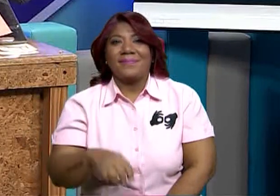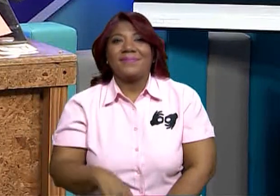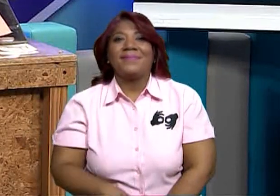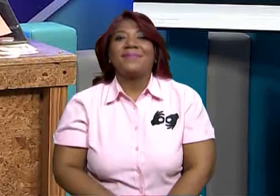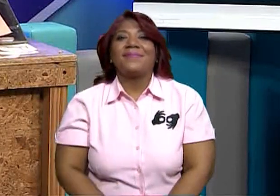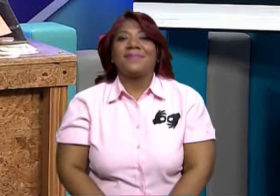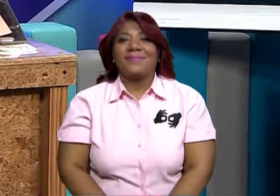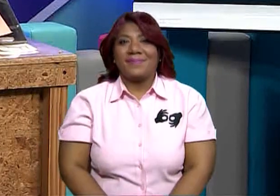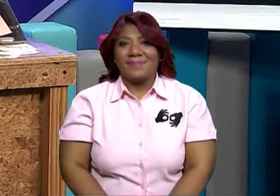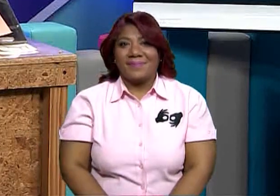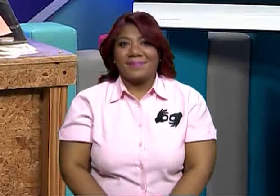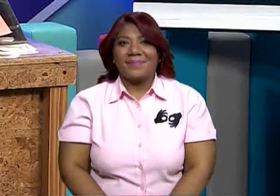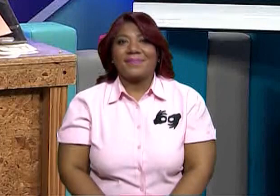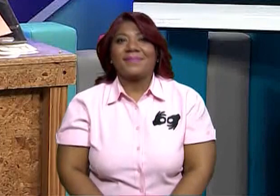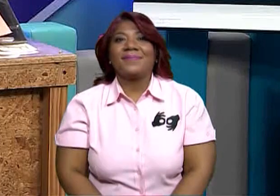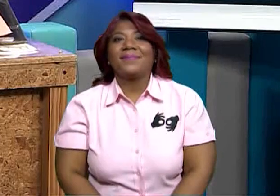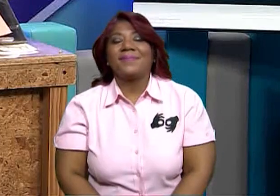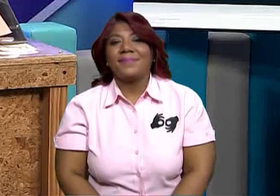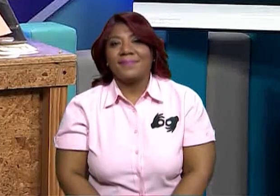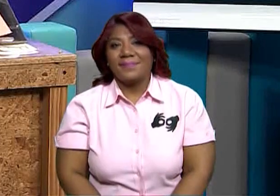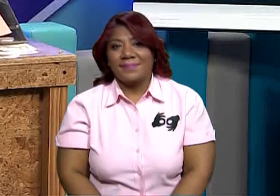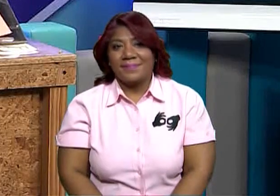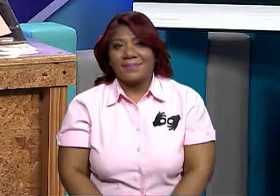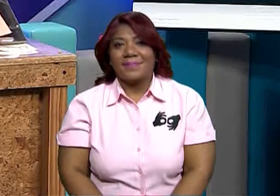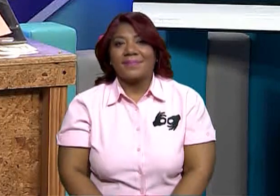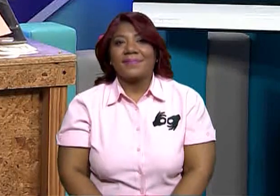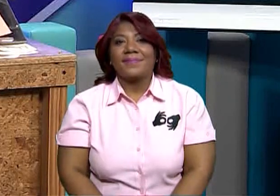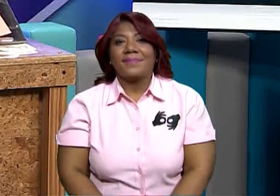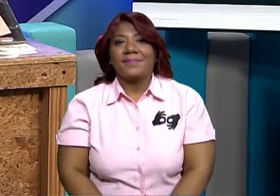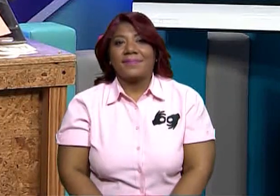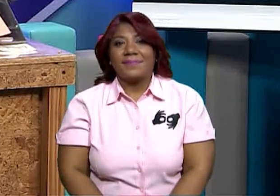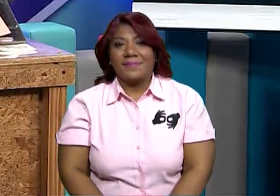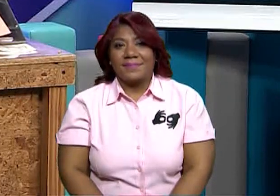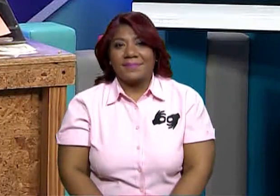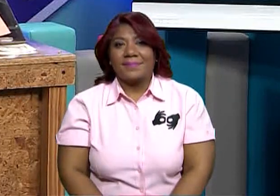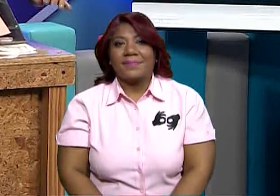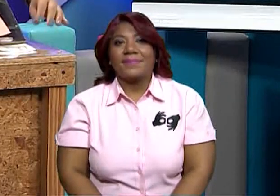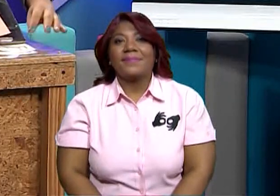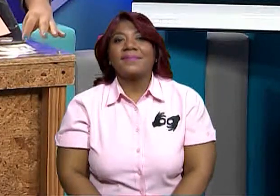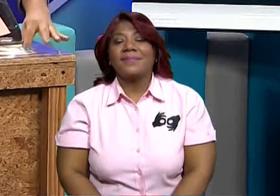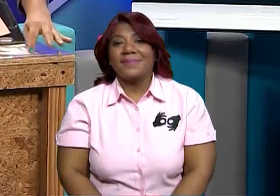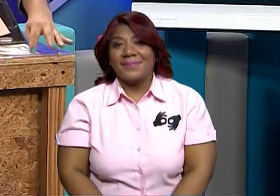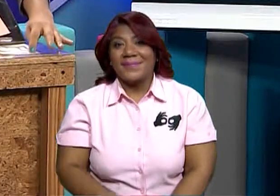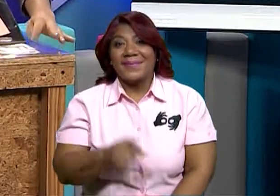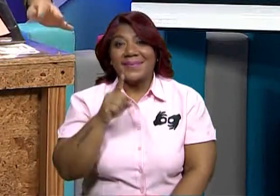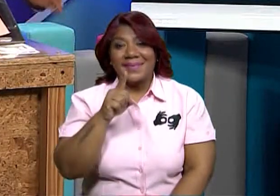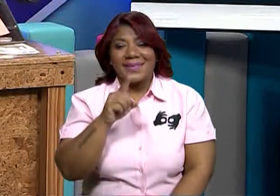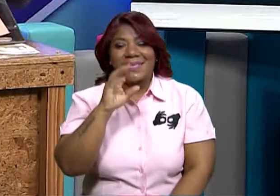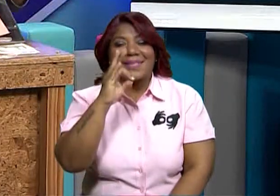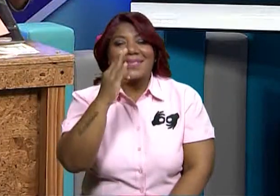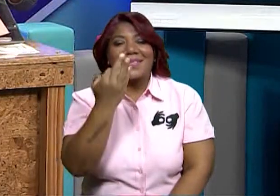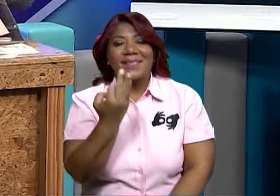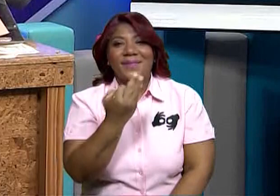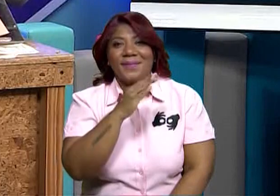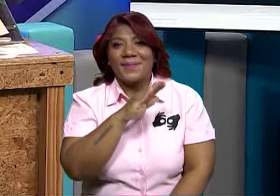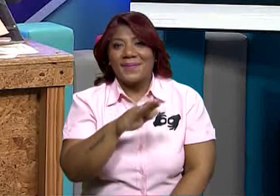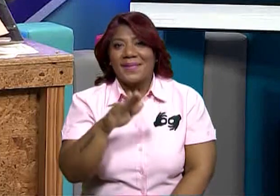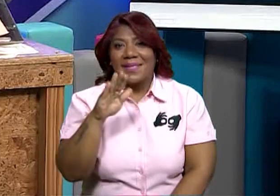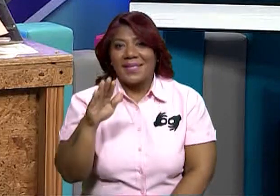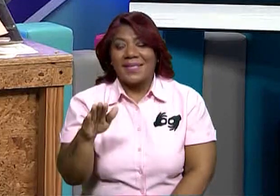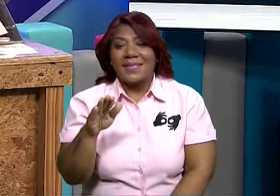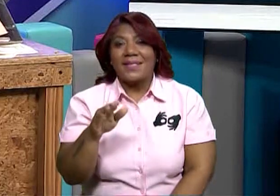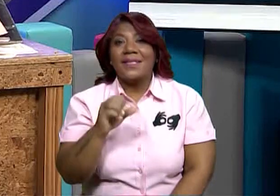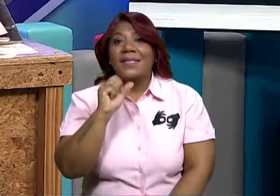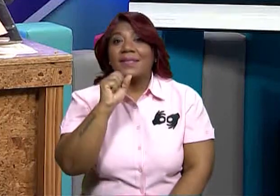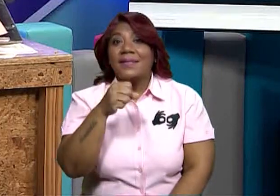aguda. Entonces, clasifico a donde dice aguda. De esta manera el niño puede asociar. En casa se